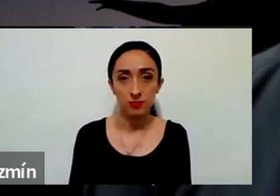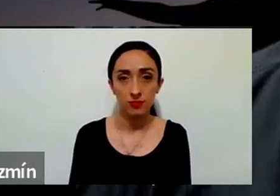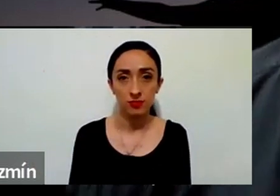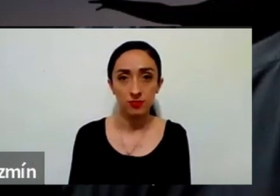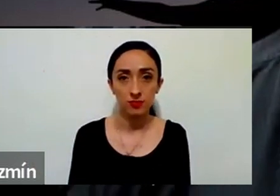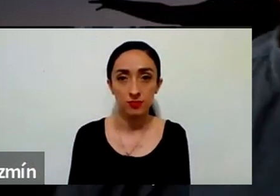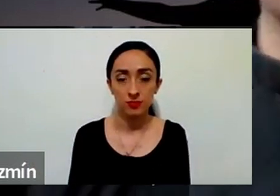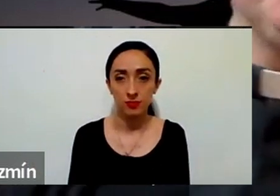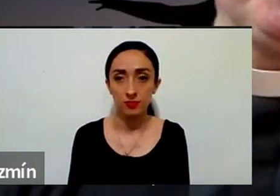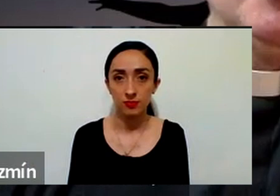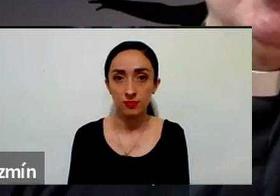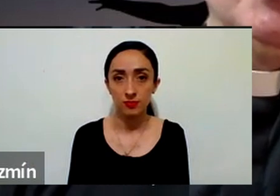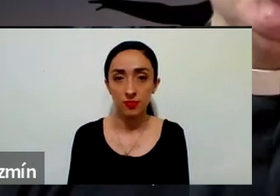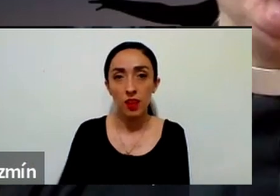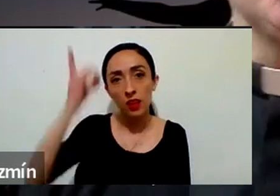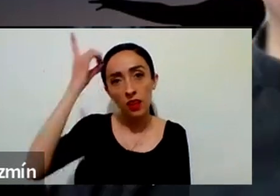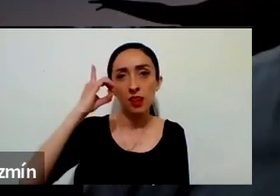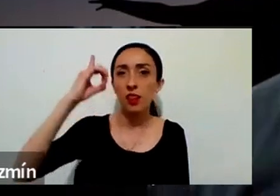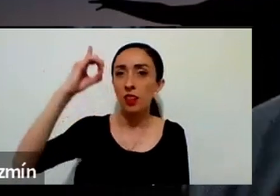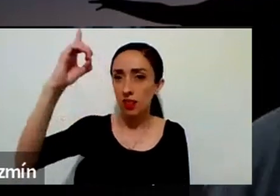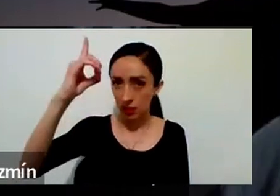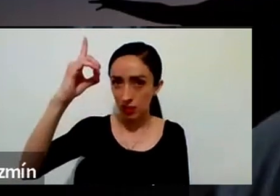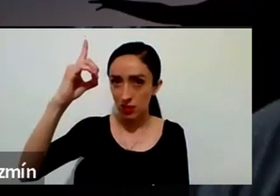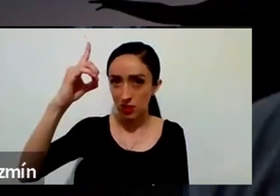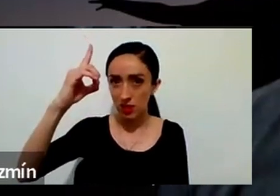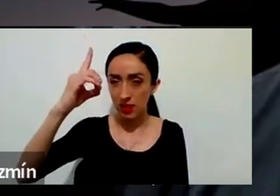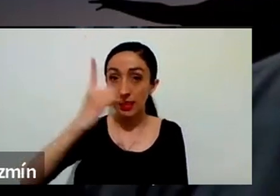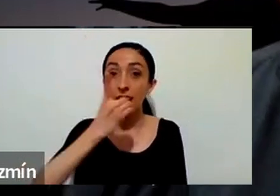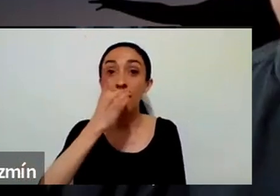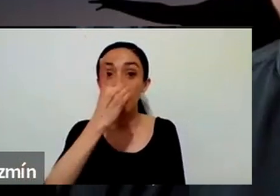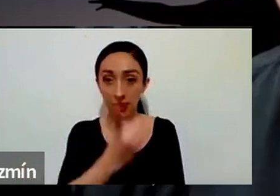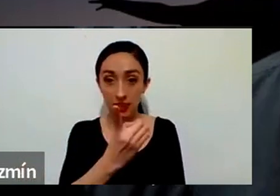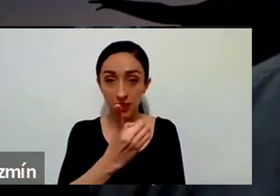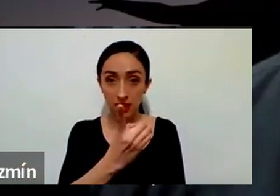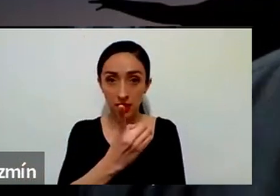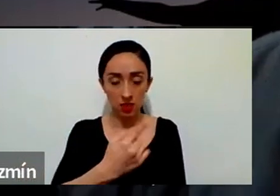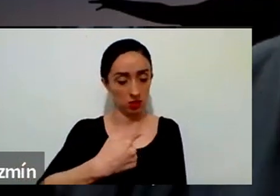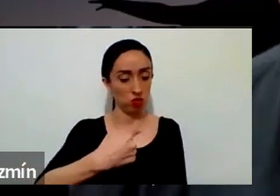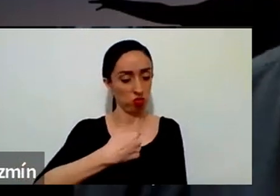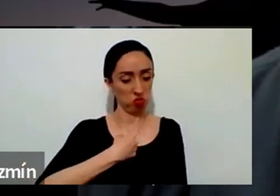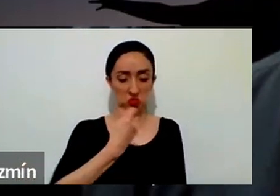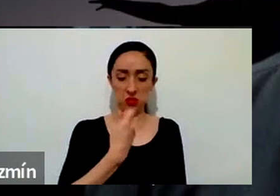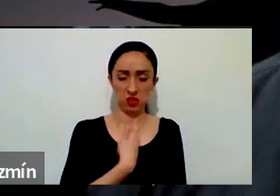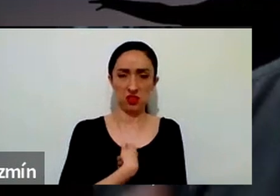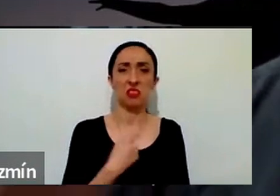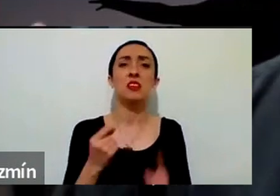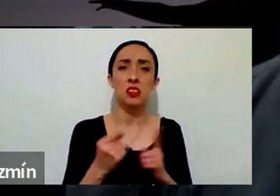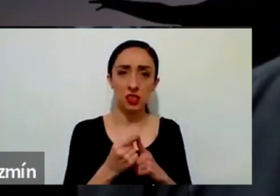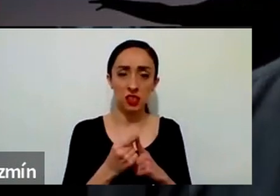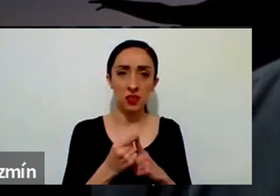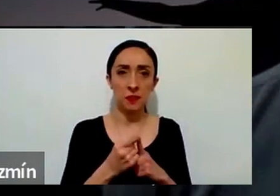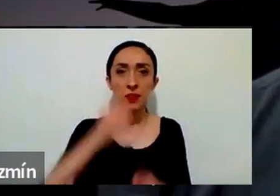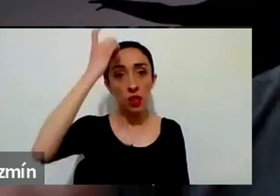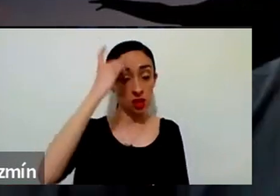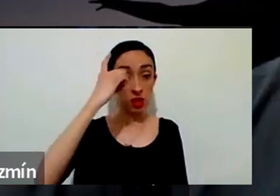Y añadió Dios, yo soy el Dios de tus padres, el Dios de Abraham, el Dios